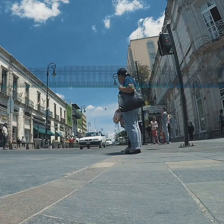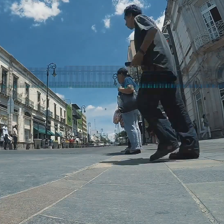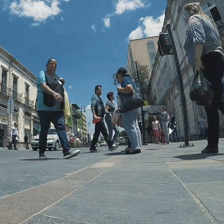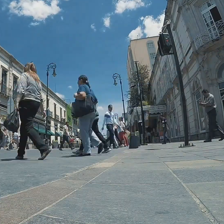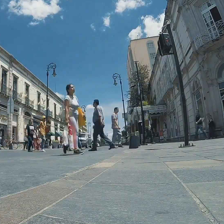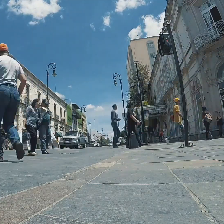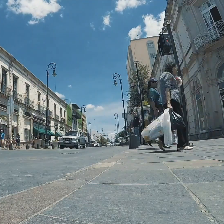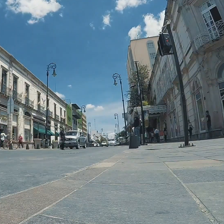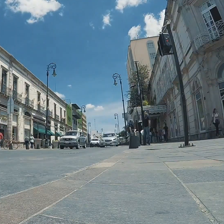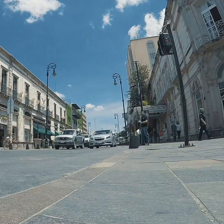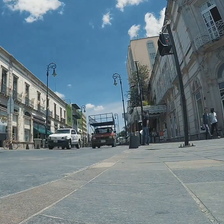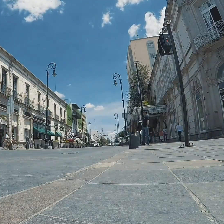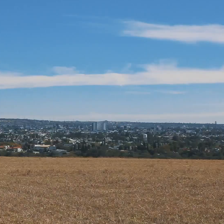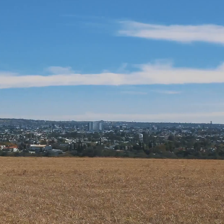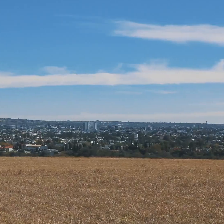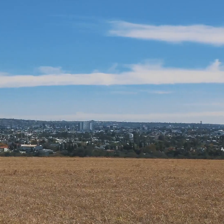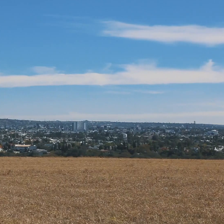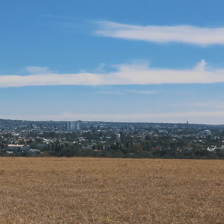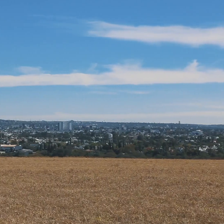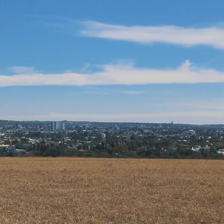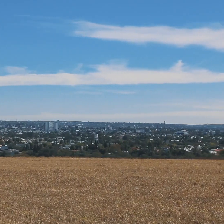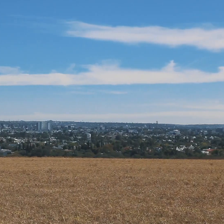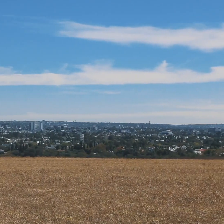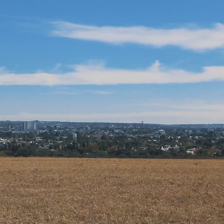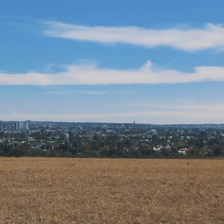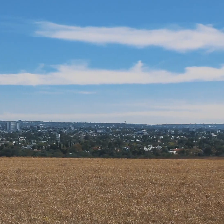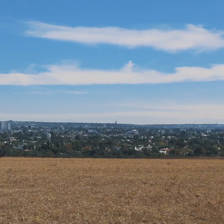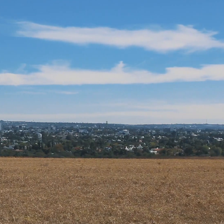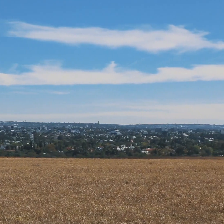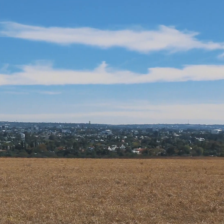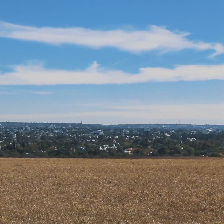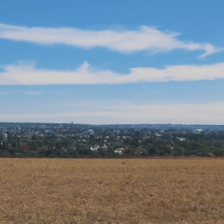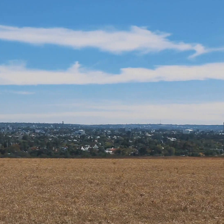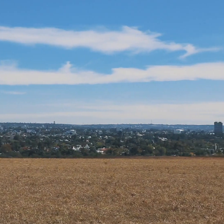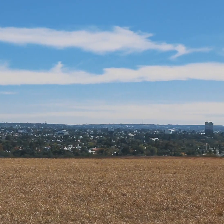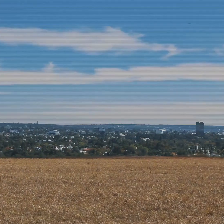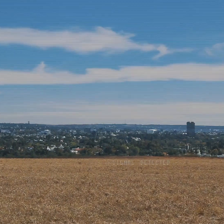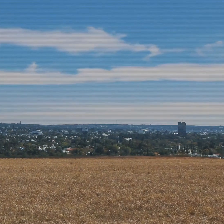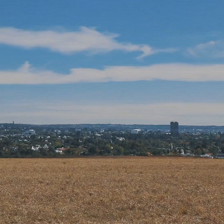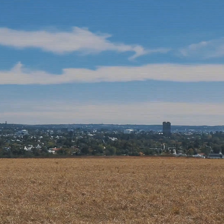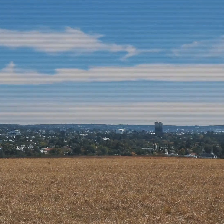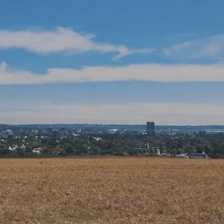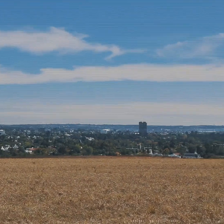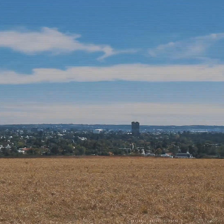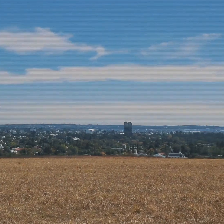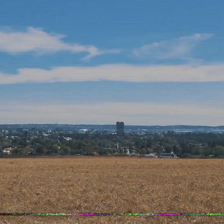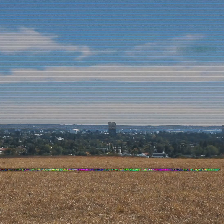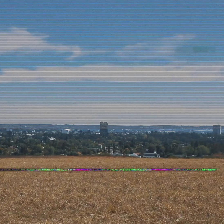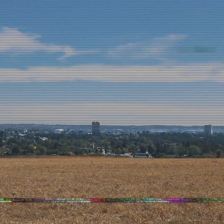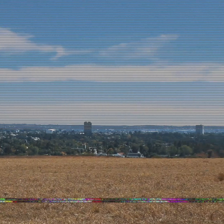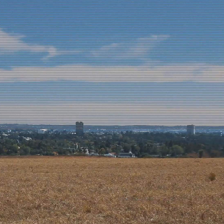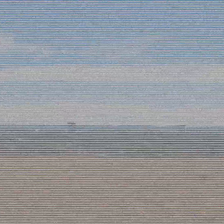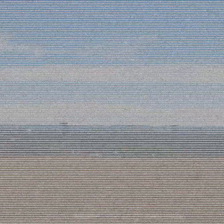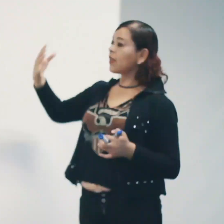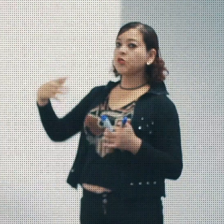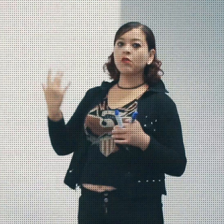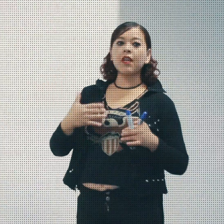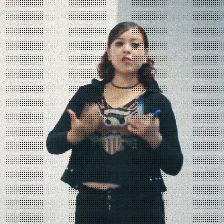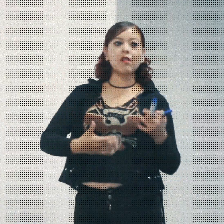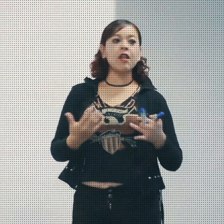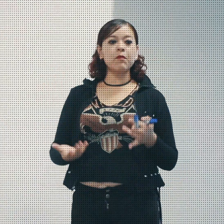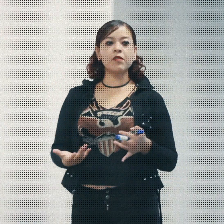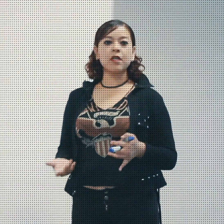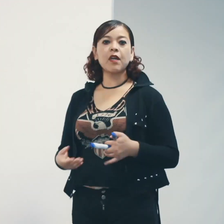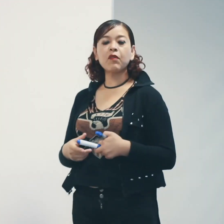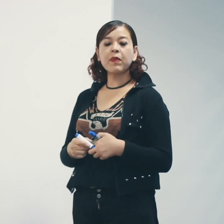en cuanto a forma y contenido e historia, ¿no? Cambios incluso en la ciudad. Y aparte, pues también yo tenía ganas de regresar a la forma de la